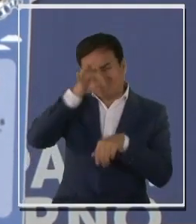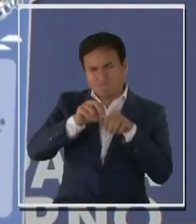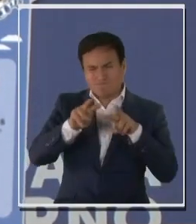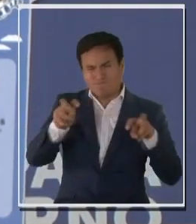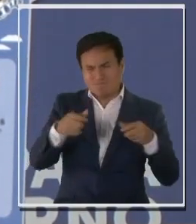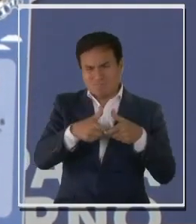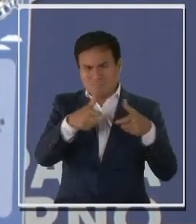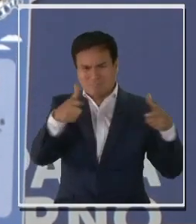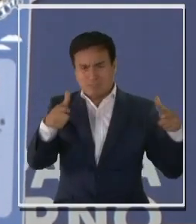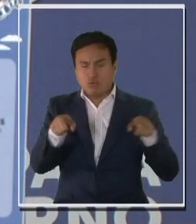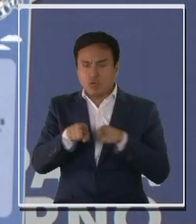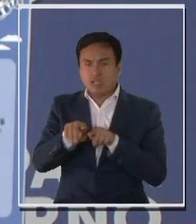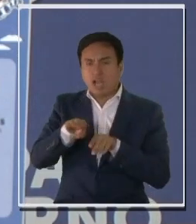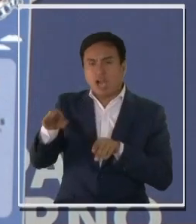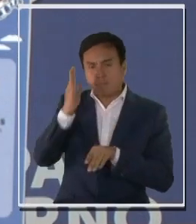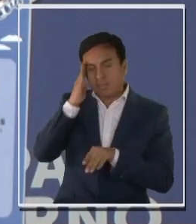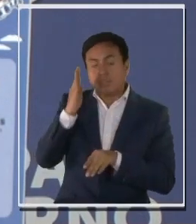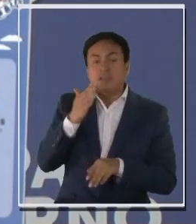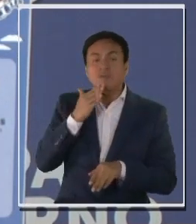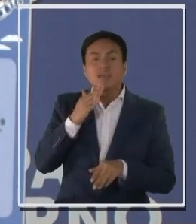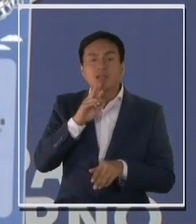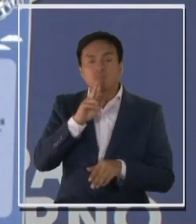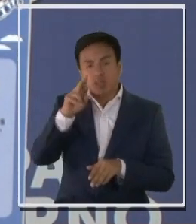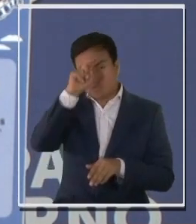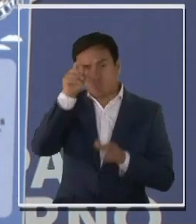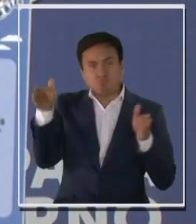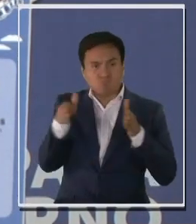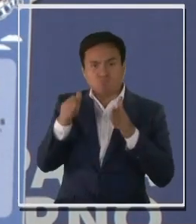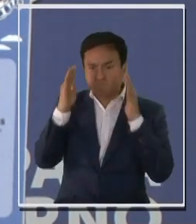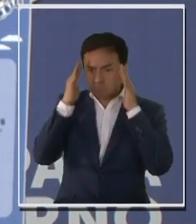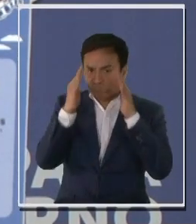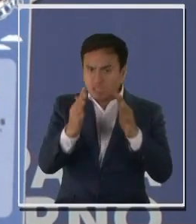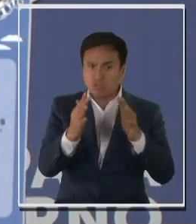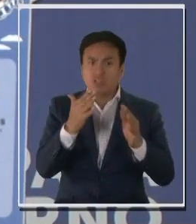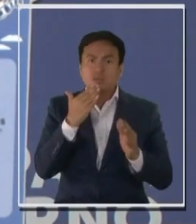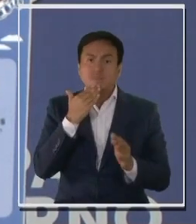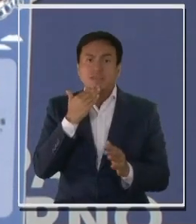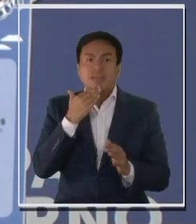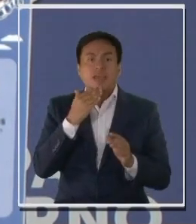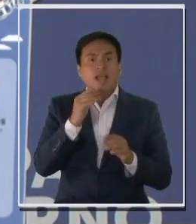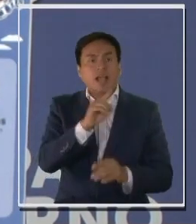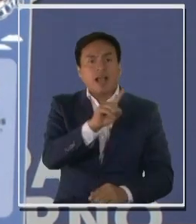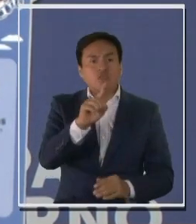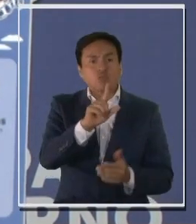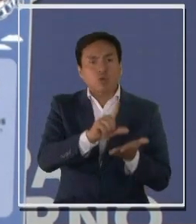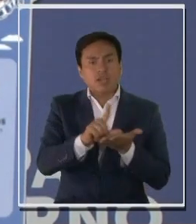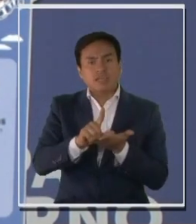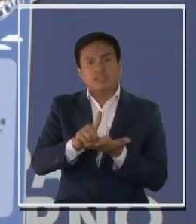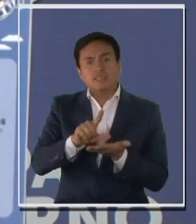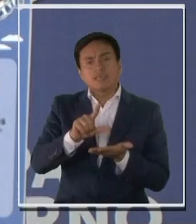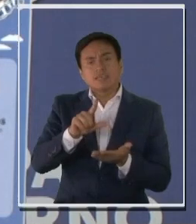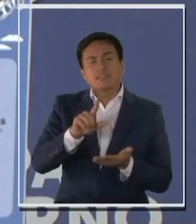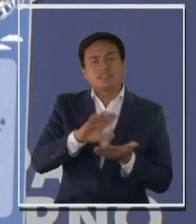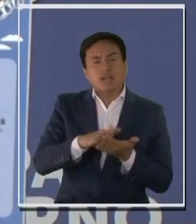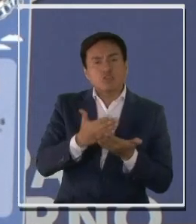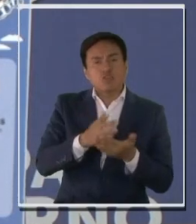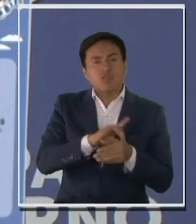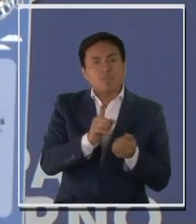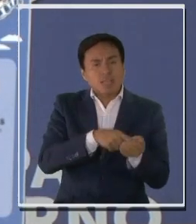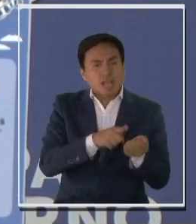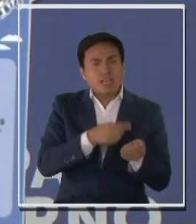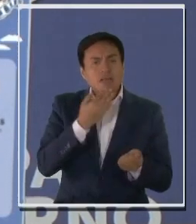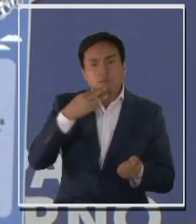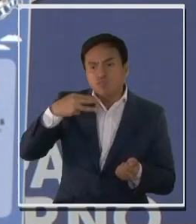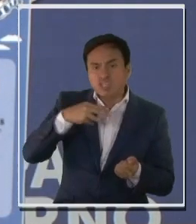que hay una respuesta en la atención primaria también que está desplegada en cada uno de los centros de salud familiar y por tanto de los municipios